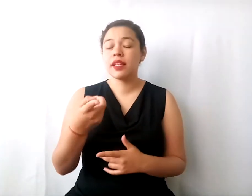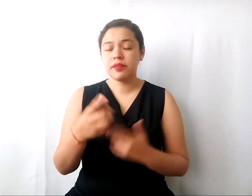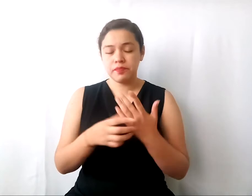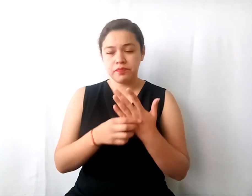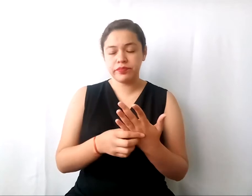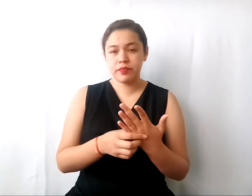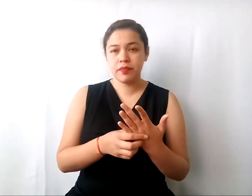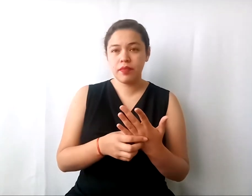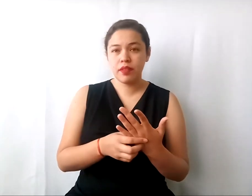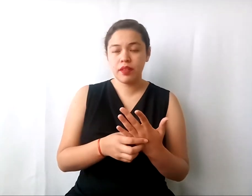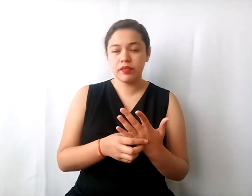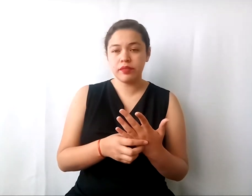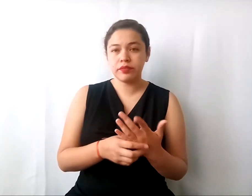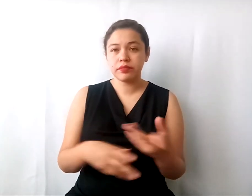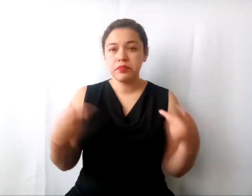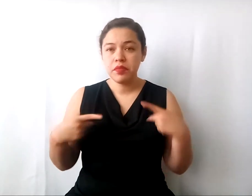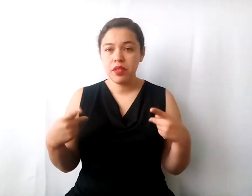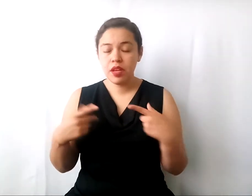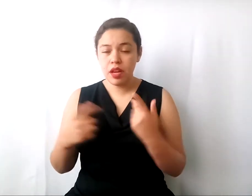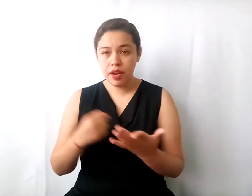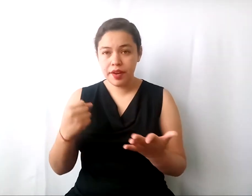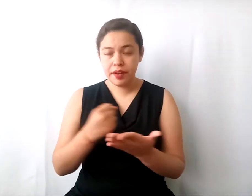ser sujetos obligados a retener el